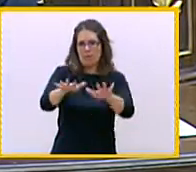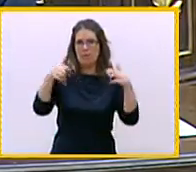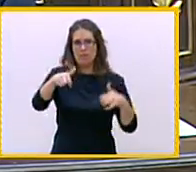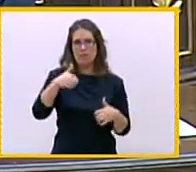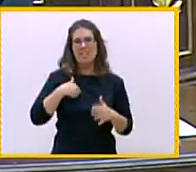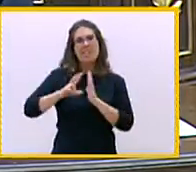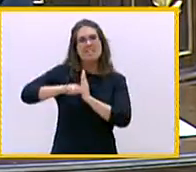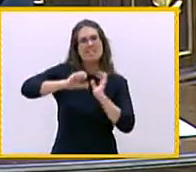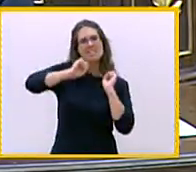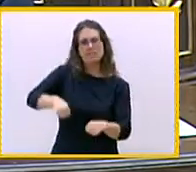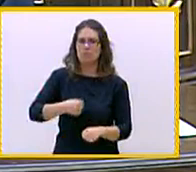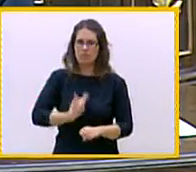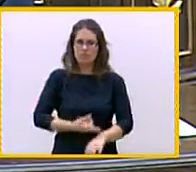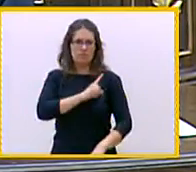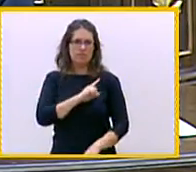excesivo,